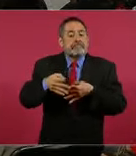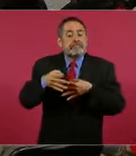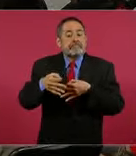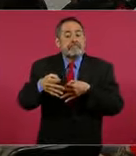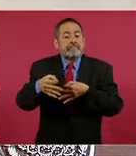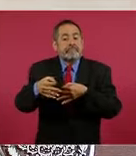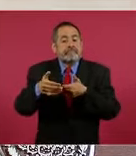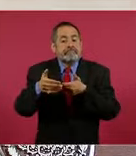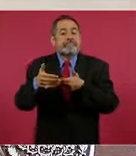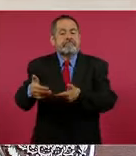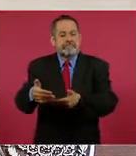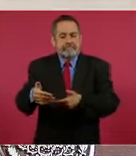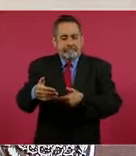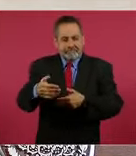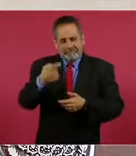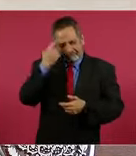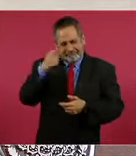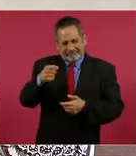como